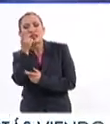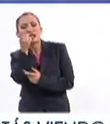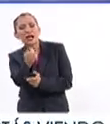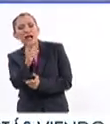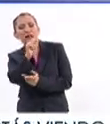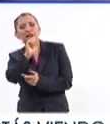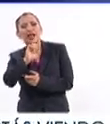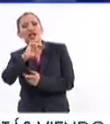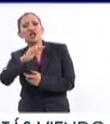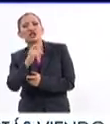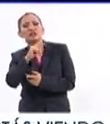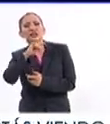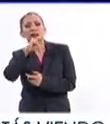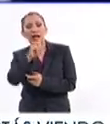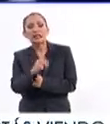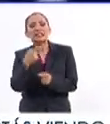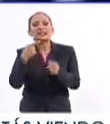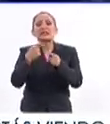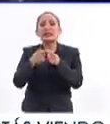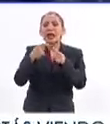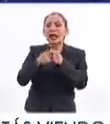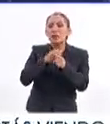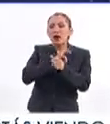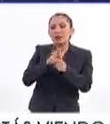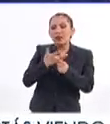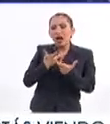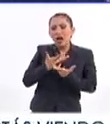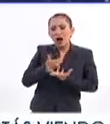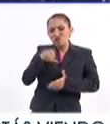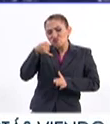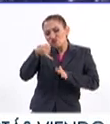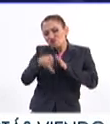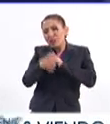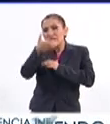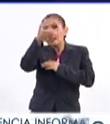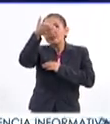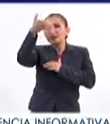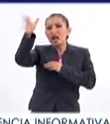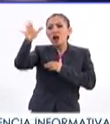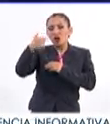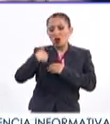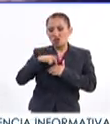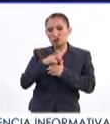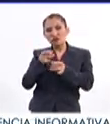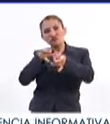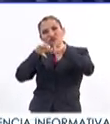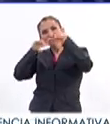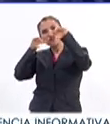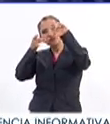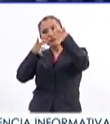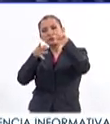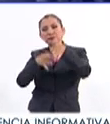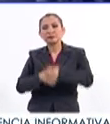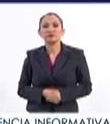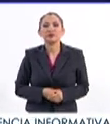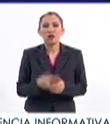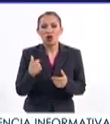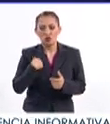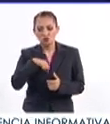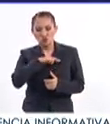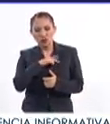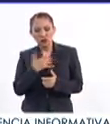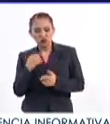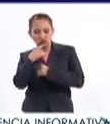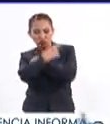a Tenochtitlan? ¿Quién podrá conmover los cimientos del cielo? Con nuestras flechas, con